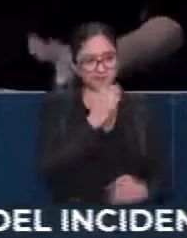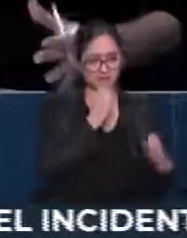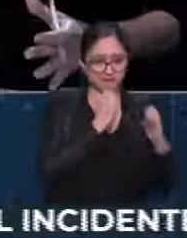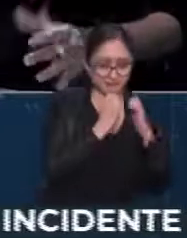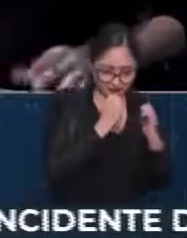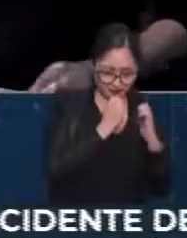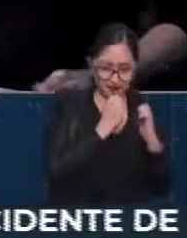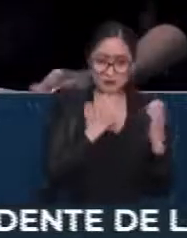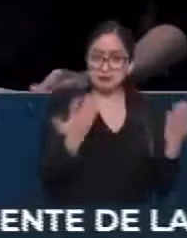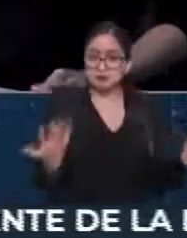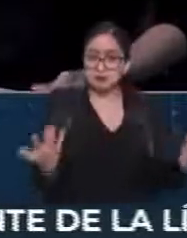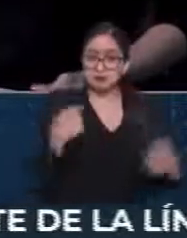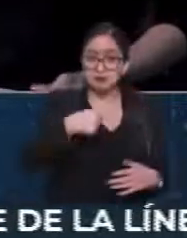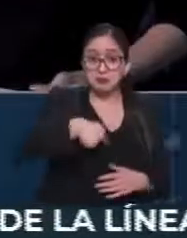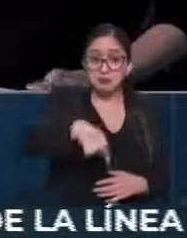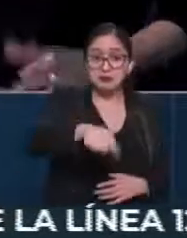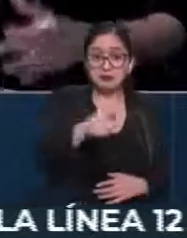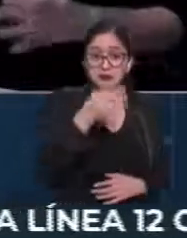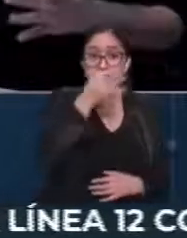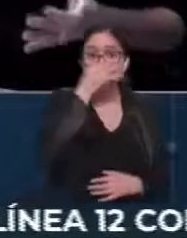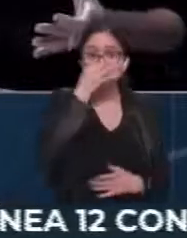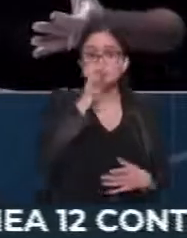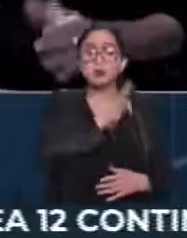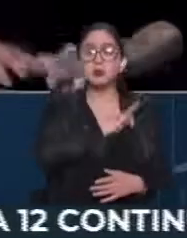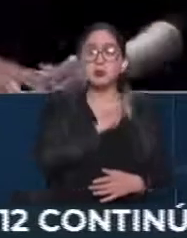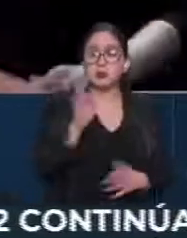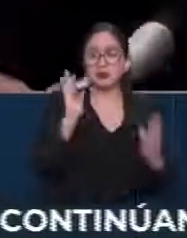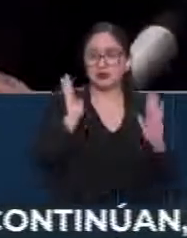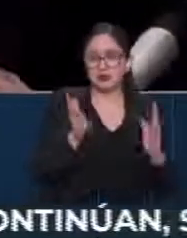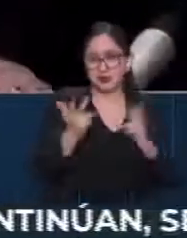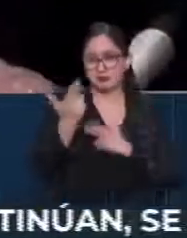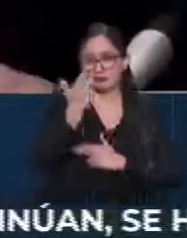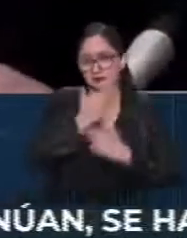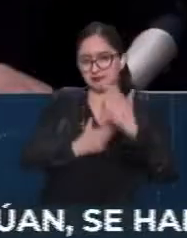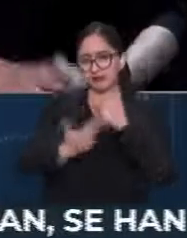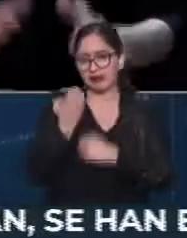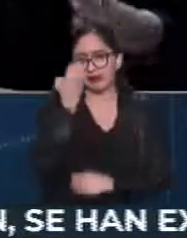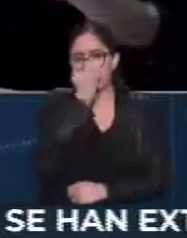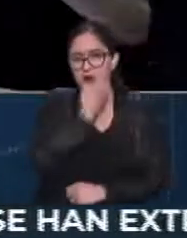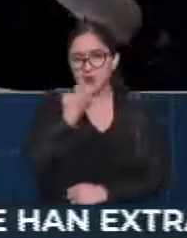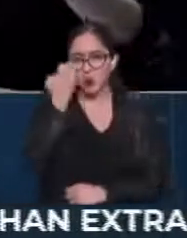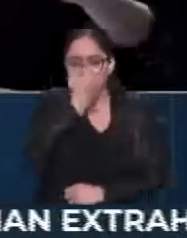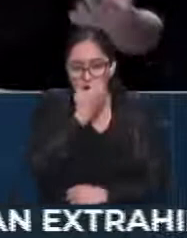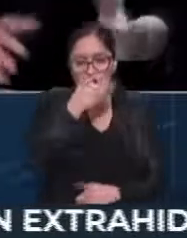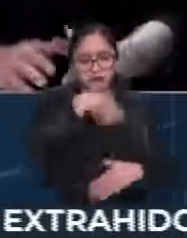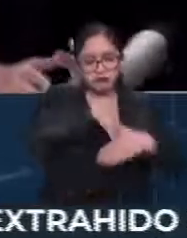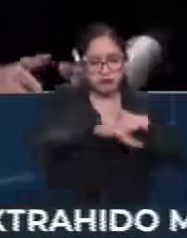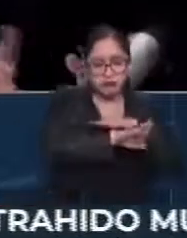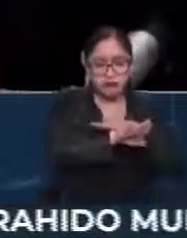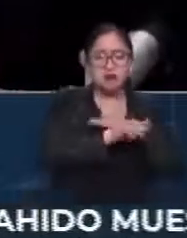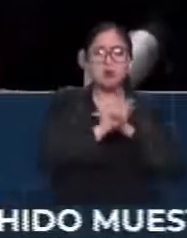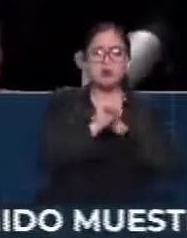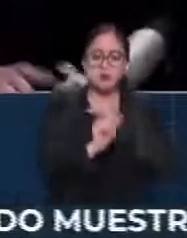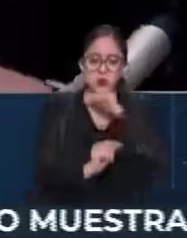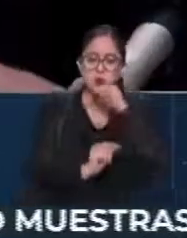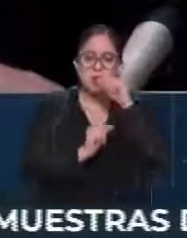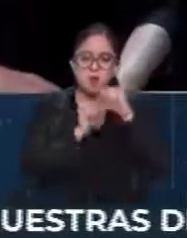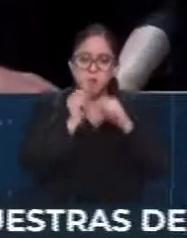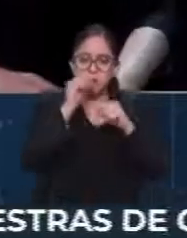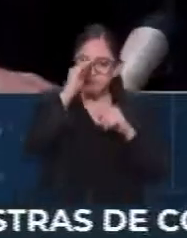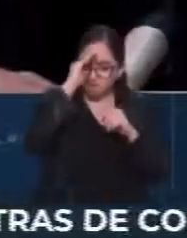ve inminente un regreso a clases, se viene un proceso importante, se tiene que trazar el camino de